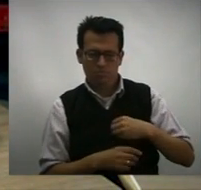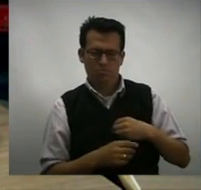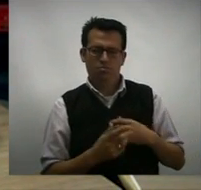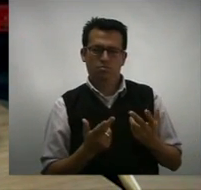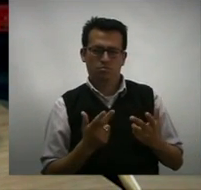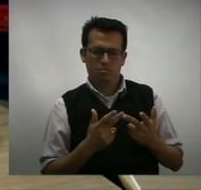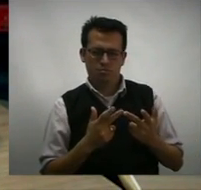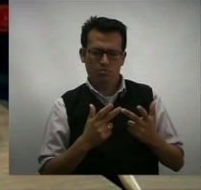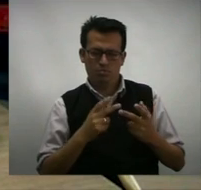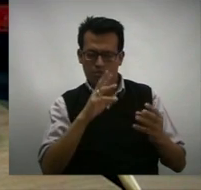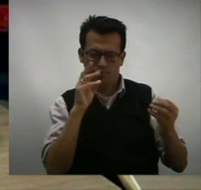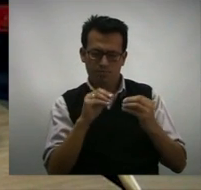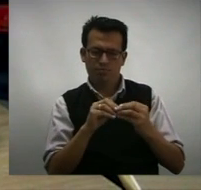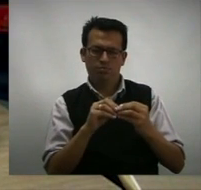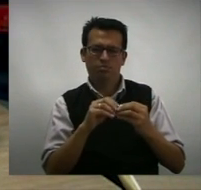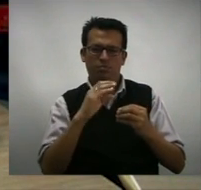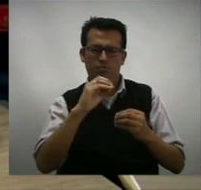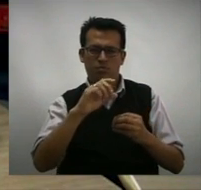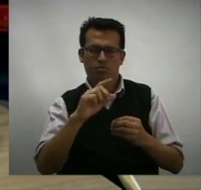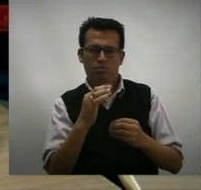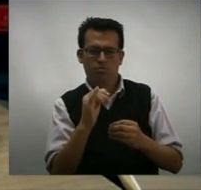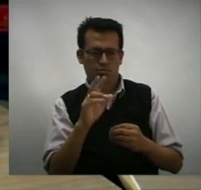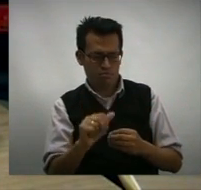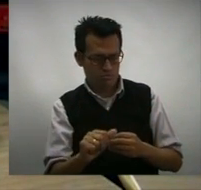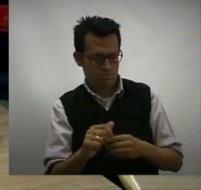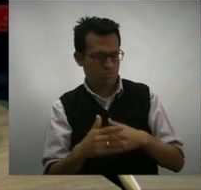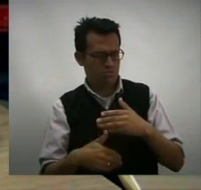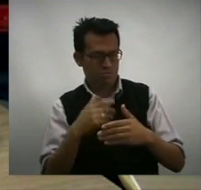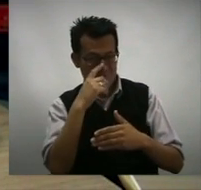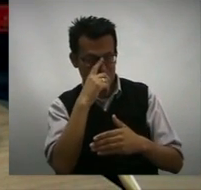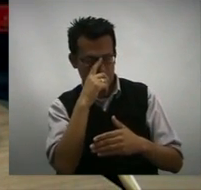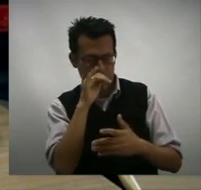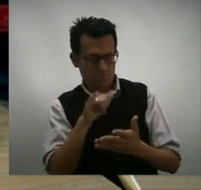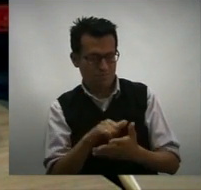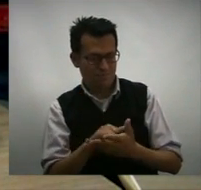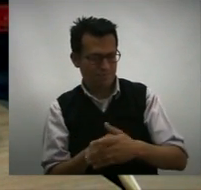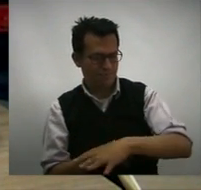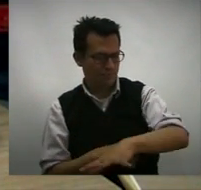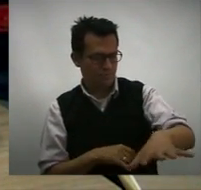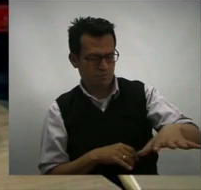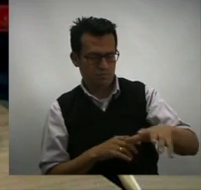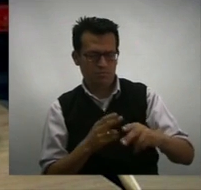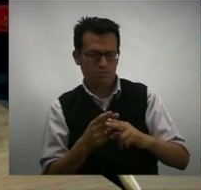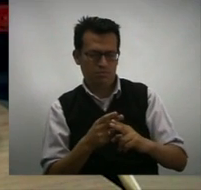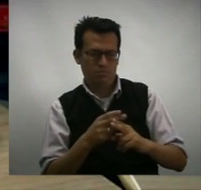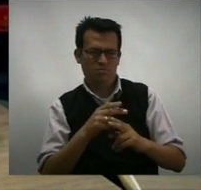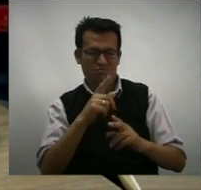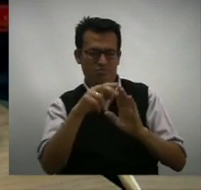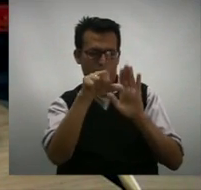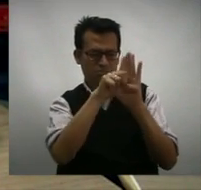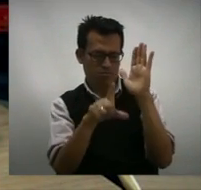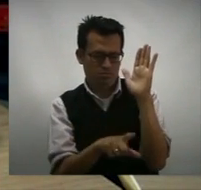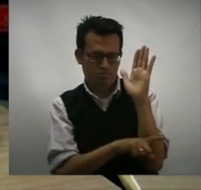la conciencia colectiva. El ser humano se desvincula de sí mismo para aparecer en los terrenos de la convicción, la legalización de las normas